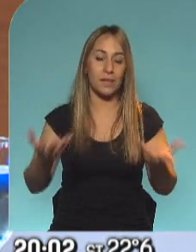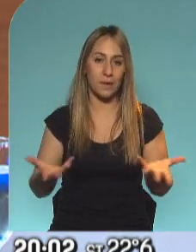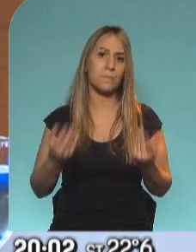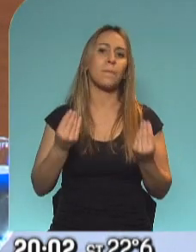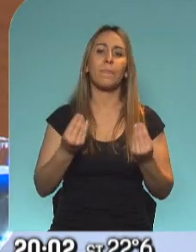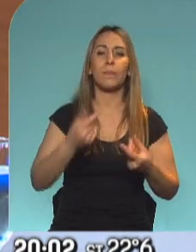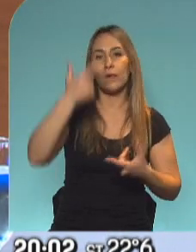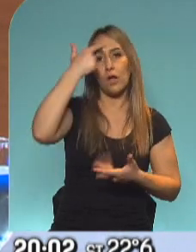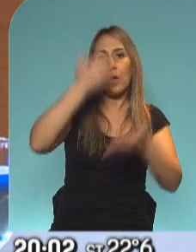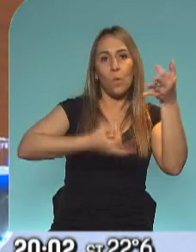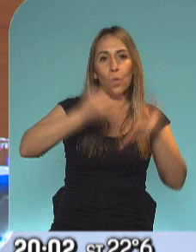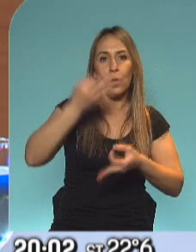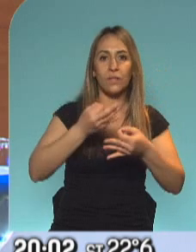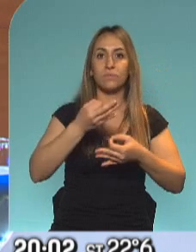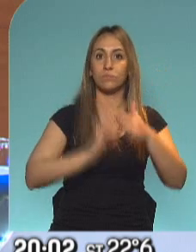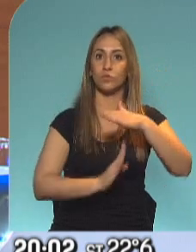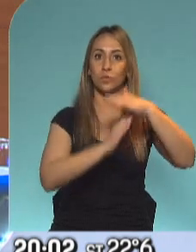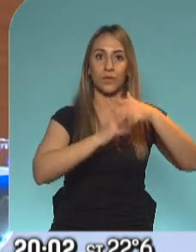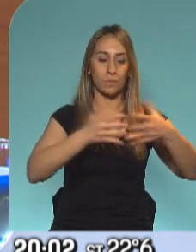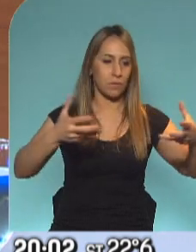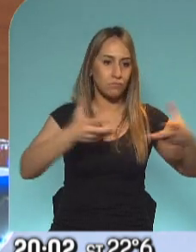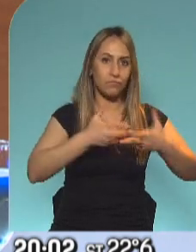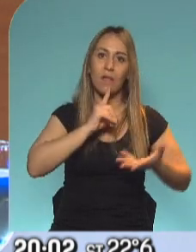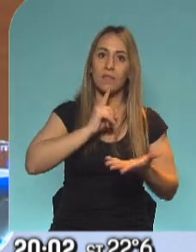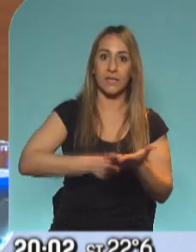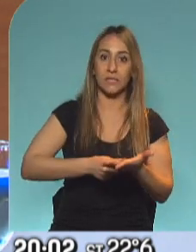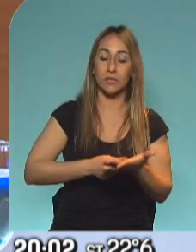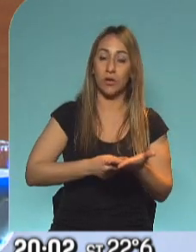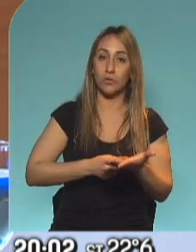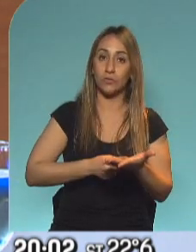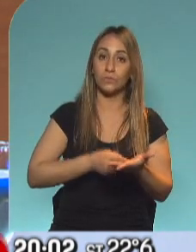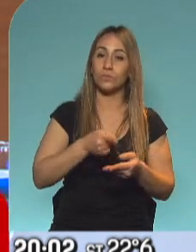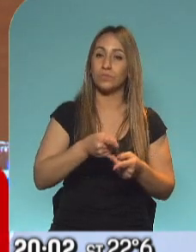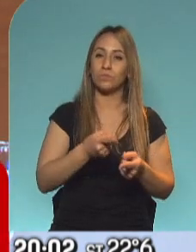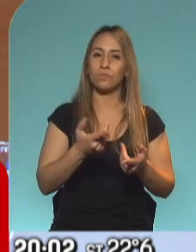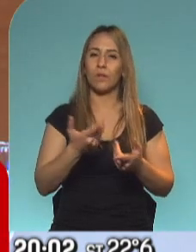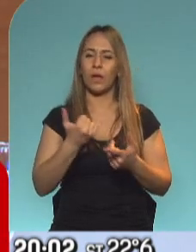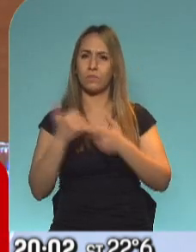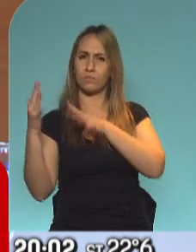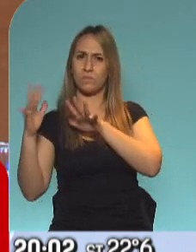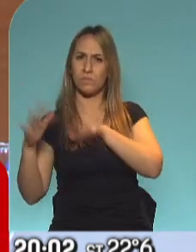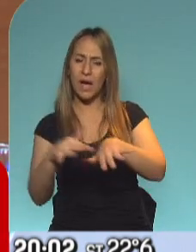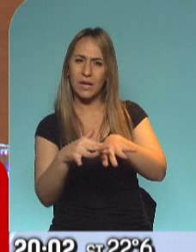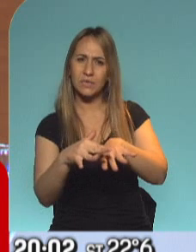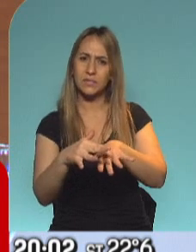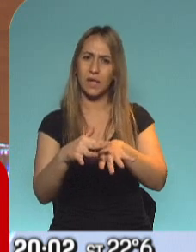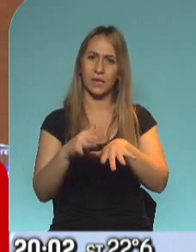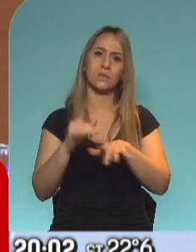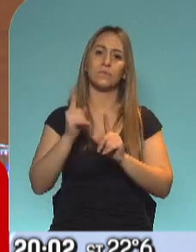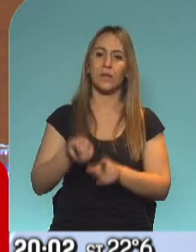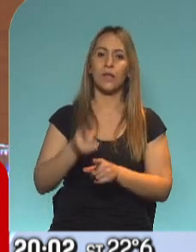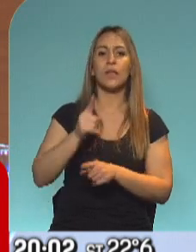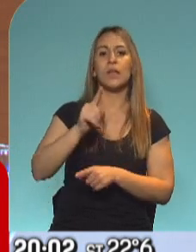de la Corte Suprema quizás imaginable desde las últimas horas a partir de algunas manifestaciones públicas, incluso de Carlos